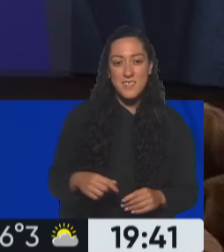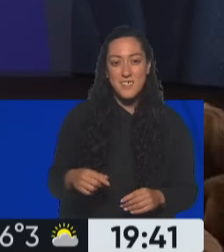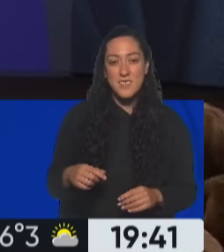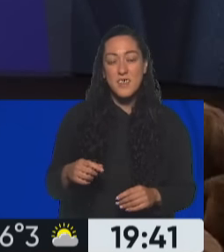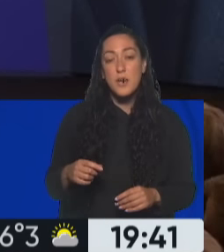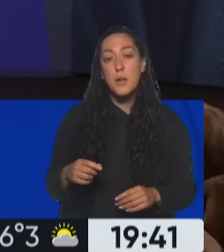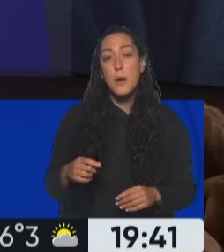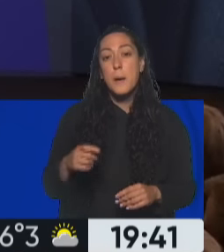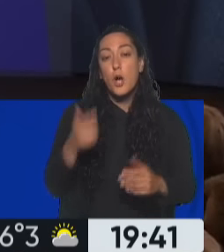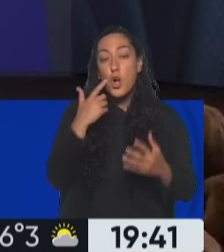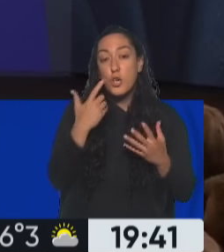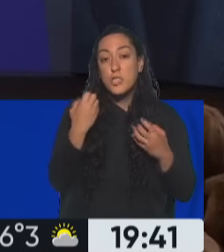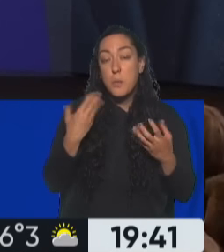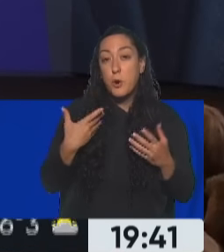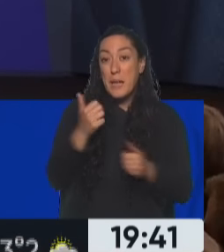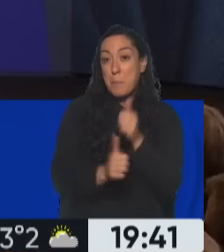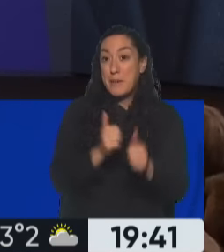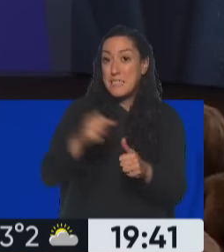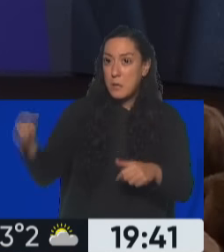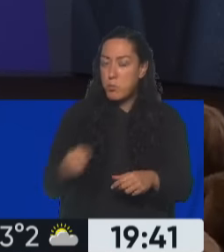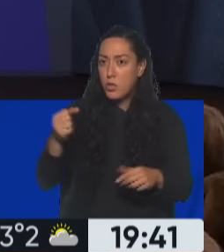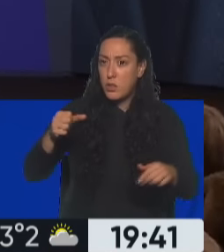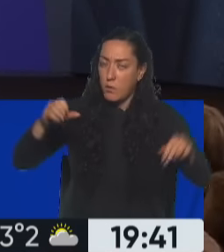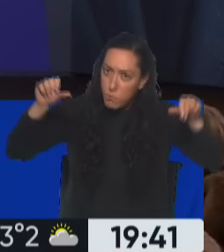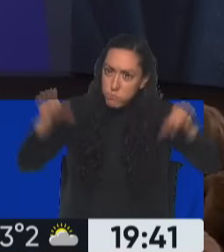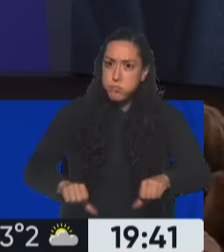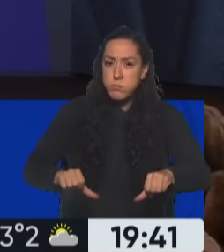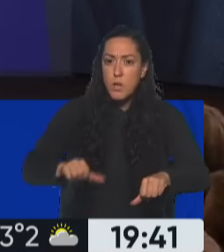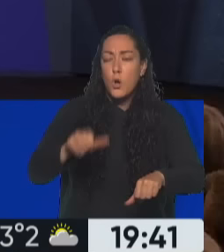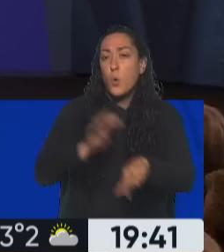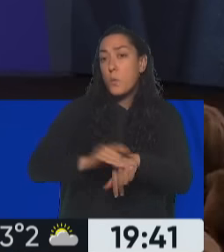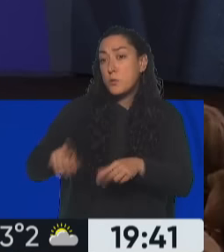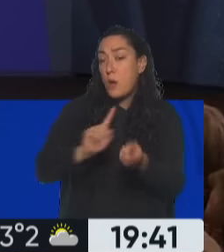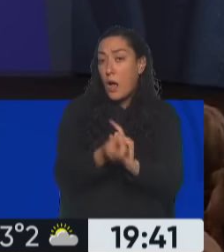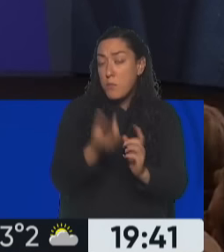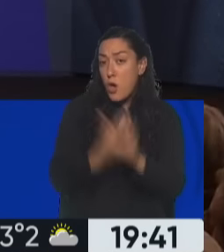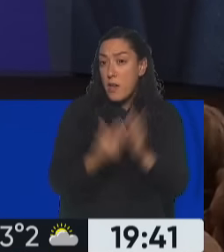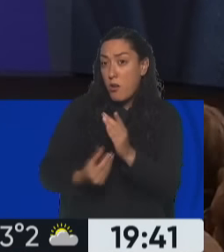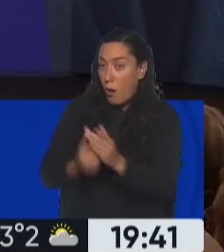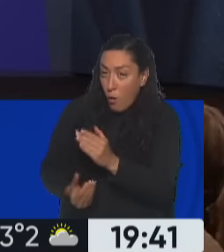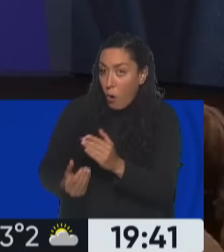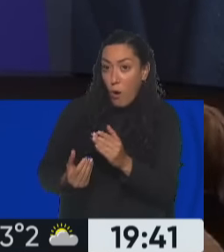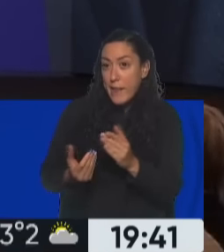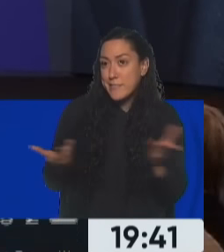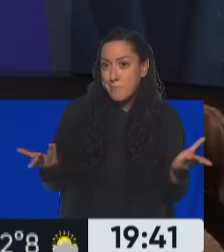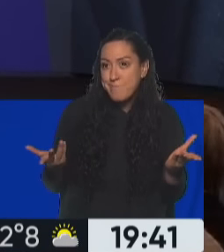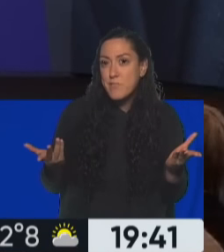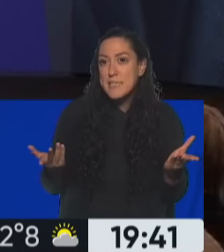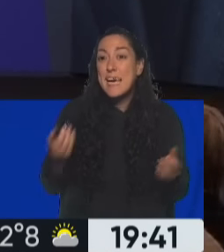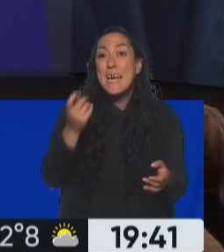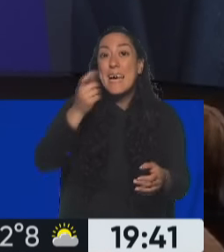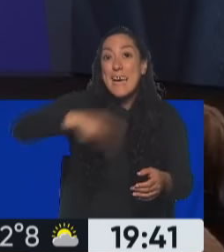es conocido porque mandó a la quiebra a una empresa muy importante con sus errores de tipo de cambio. Entonces, digamos, que quieran